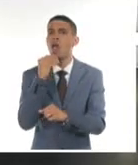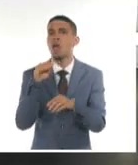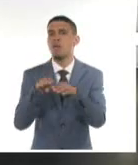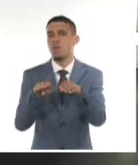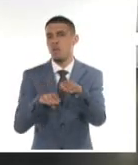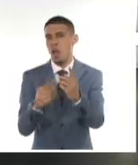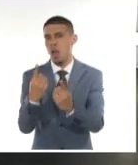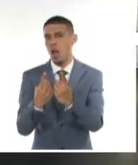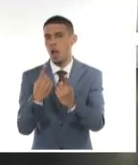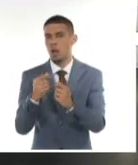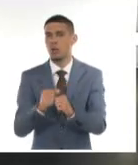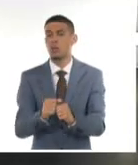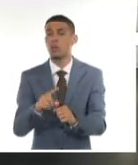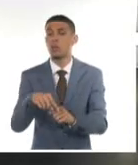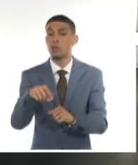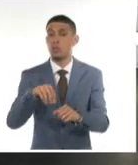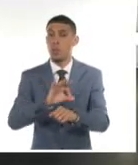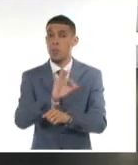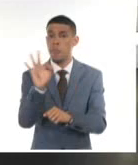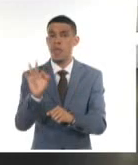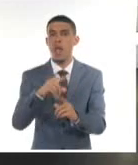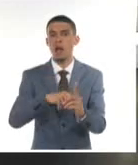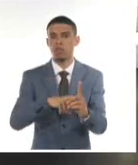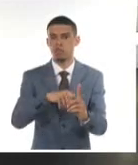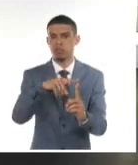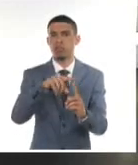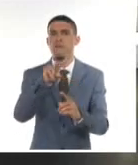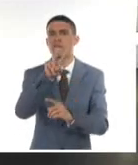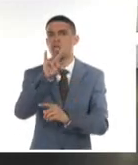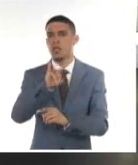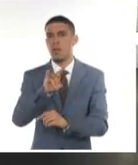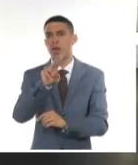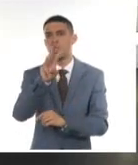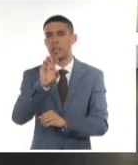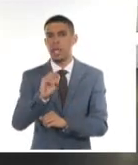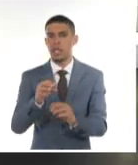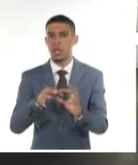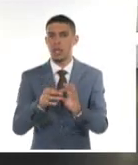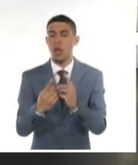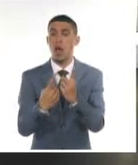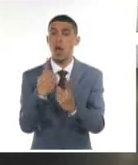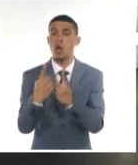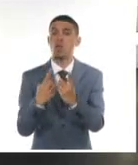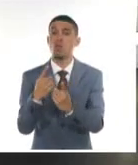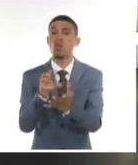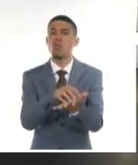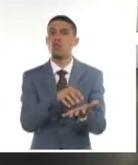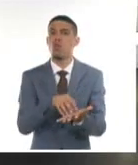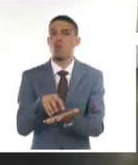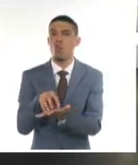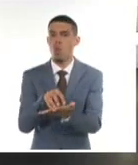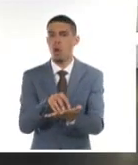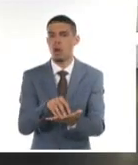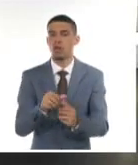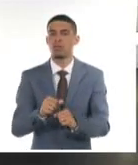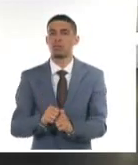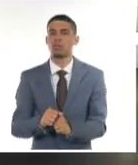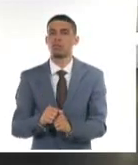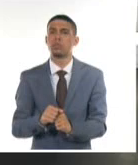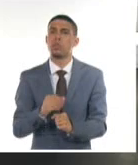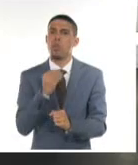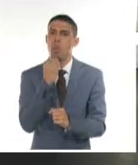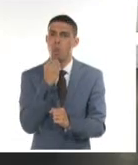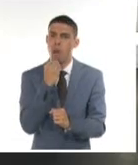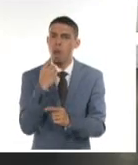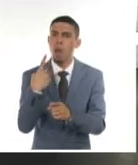a mantener durante los próximos días valores por encima de los 29 30 grc algunos puntos del interior con valores superiores y también superiores en localidades de la